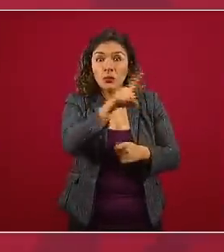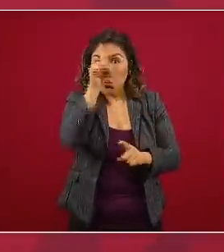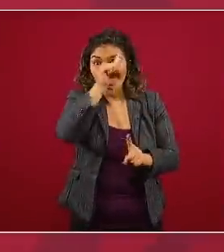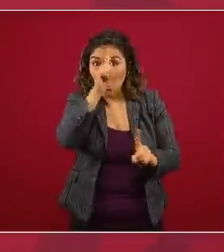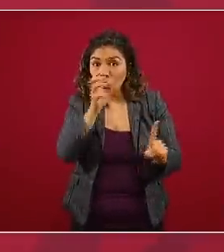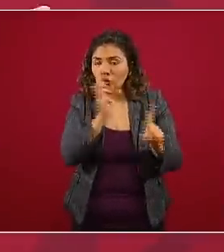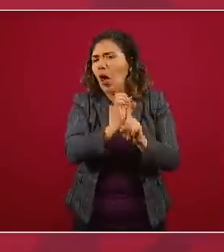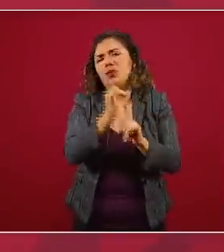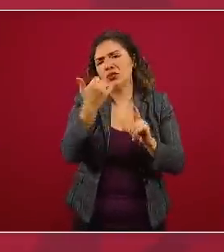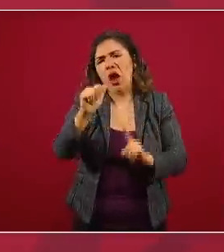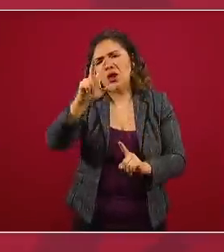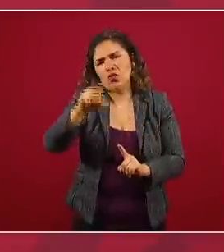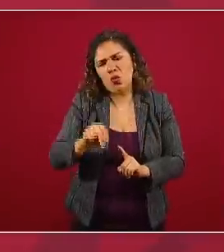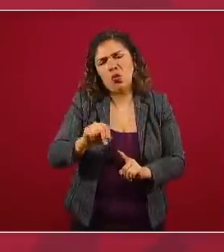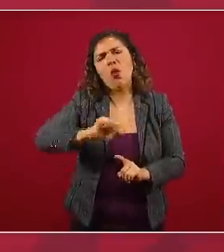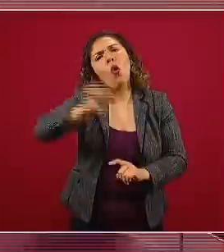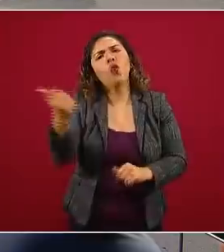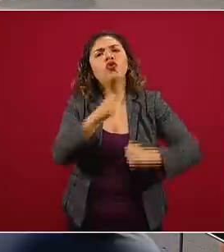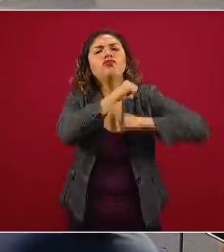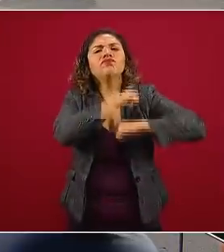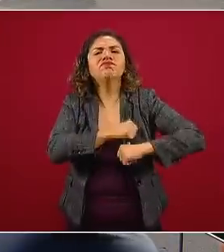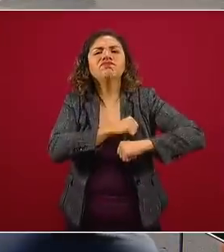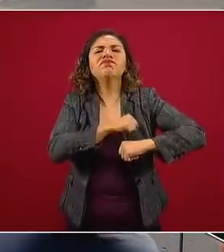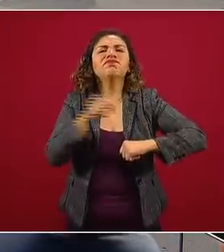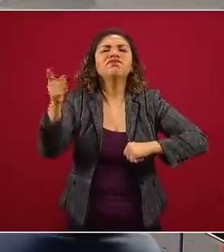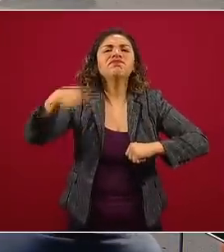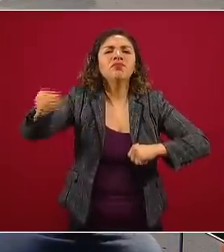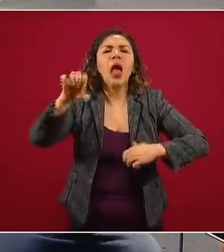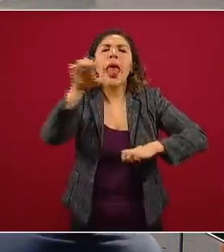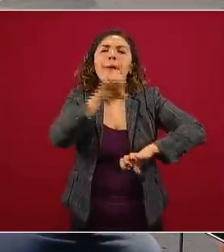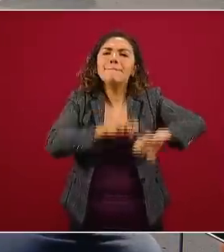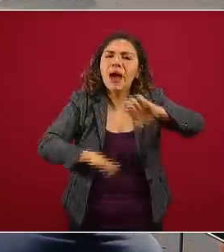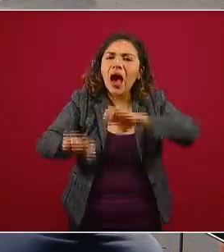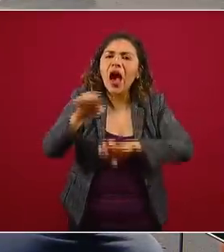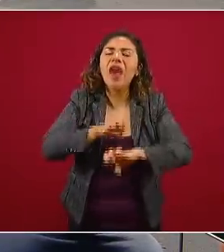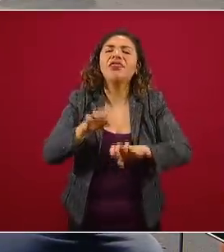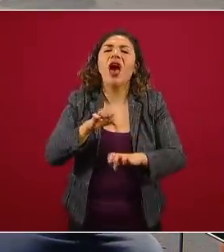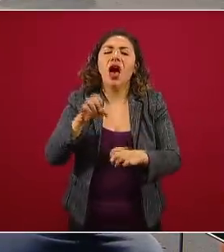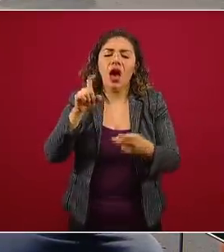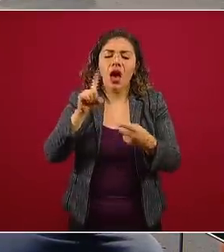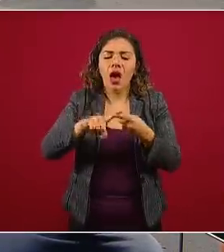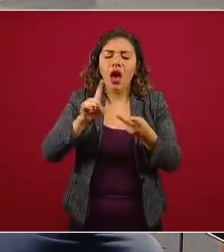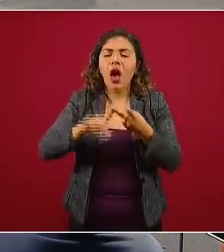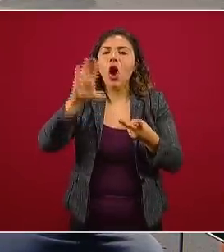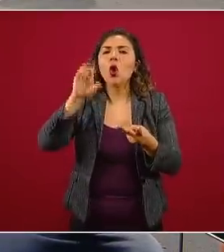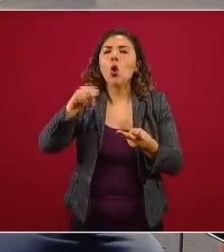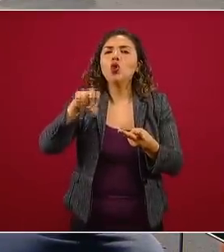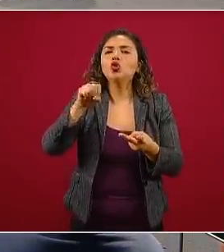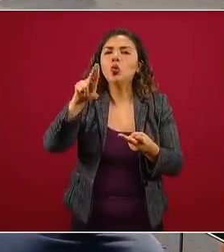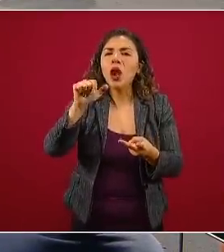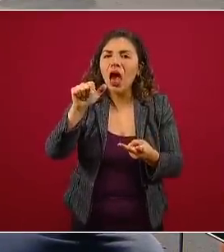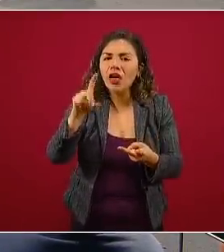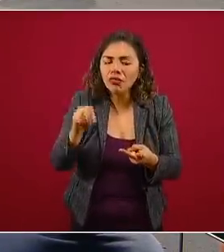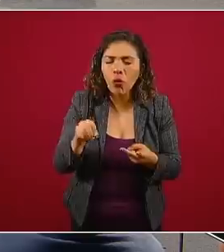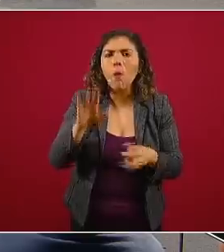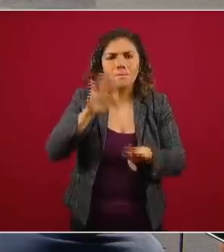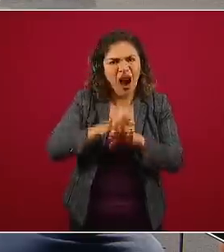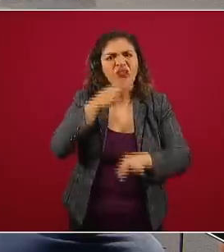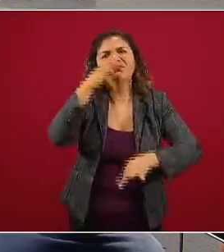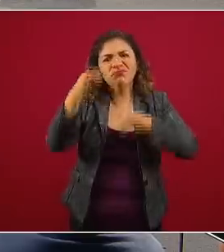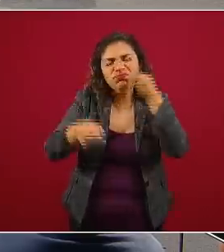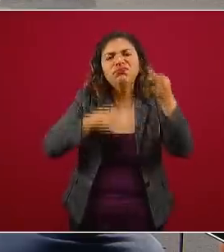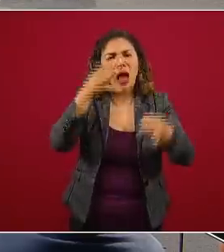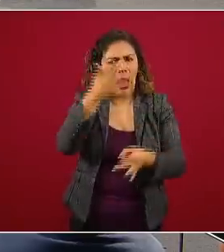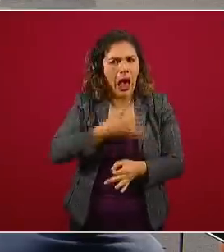está a cargo de las embajadas de los consulados se hace mucha promoción